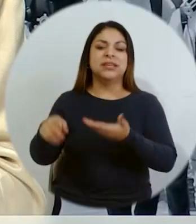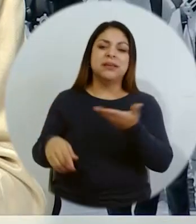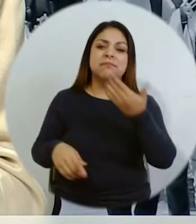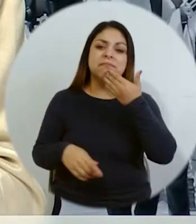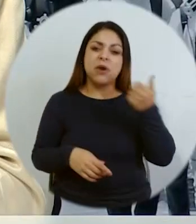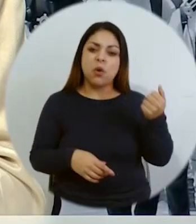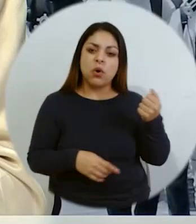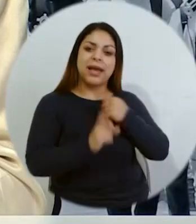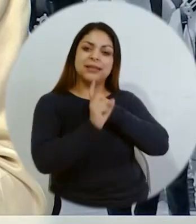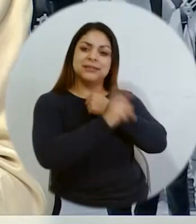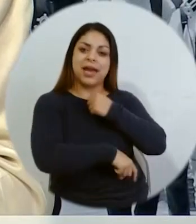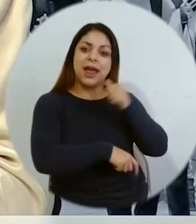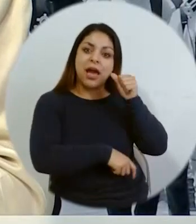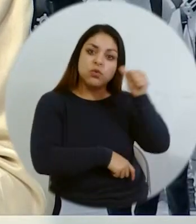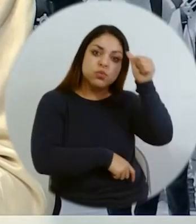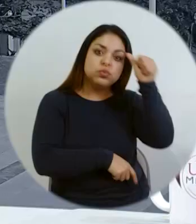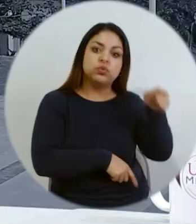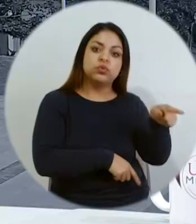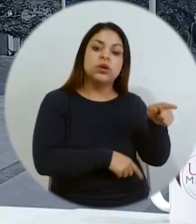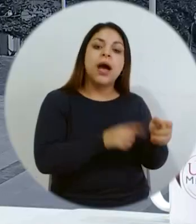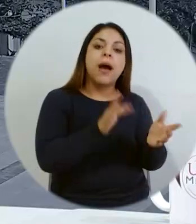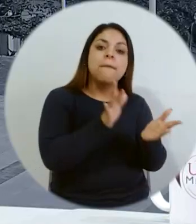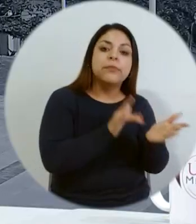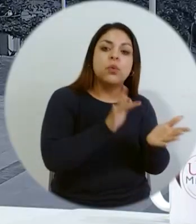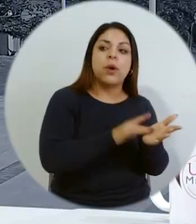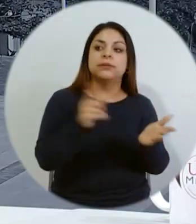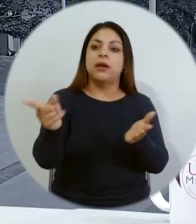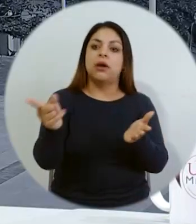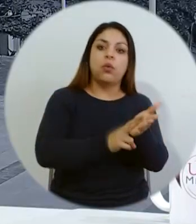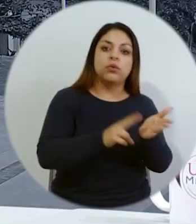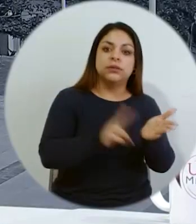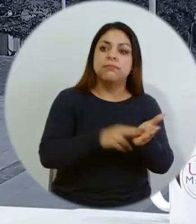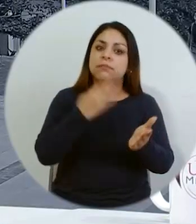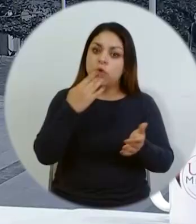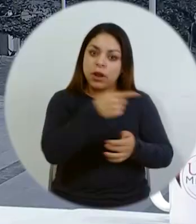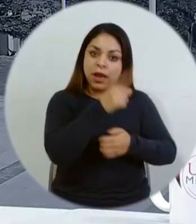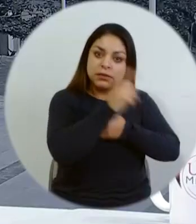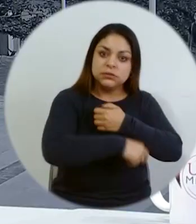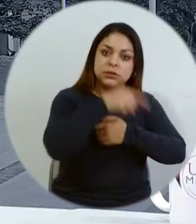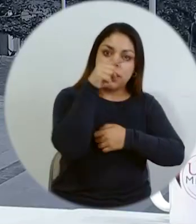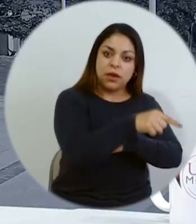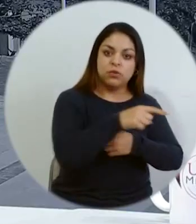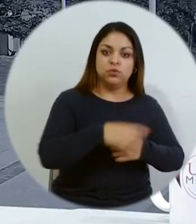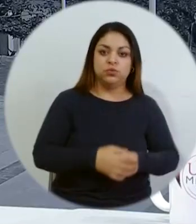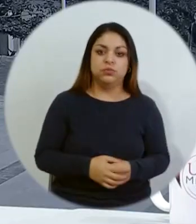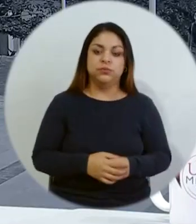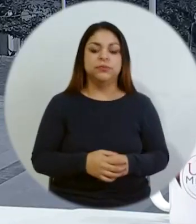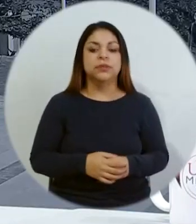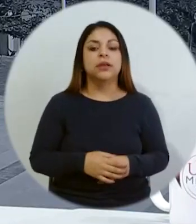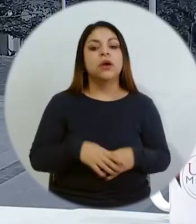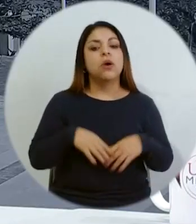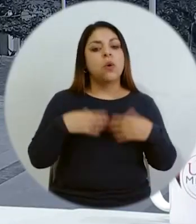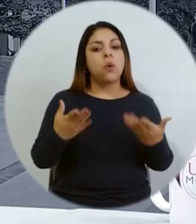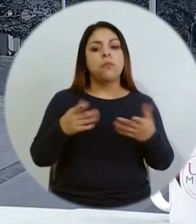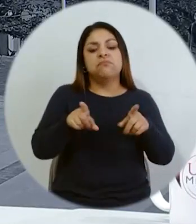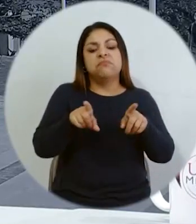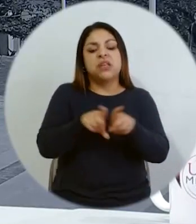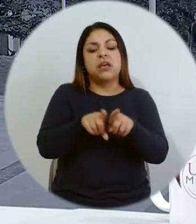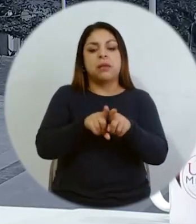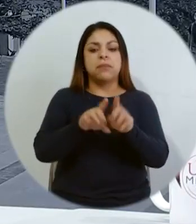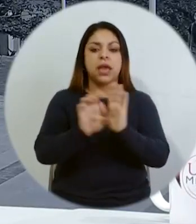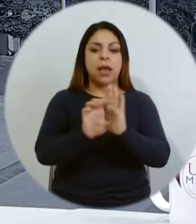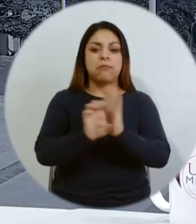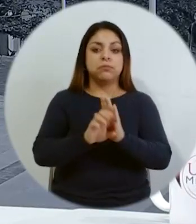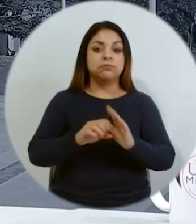organizaciones. También tenemos adultos, padres y madres de familia, que creen que la forma de criar a